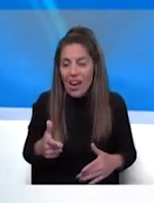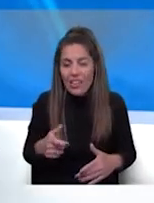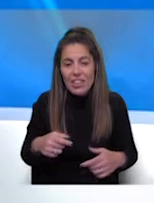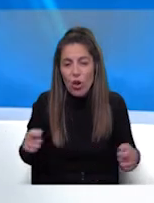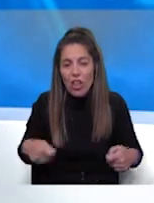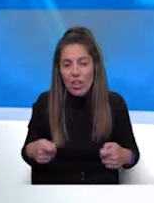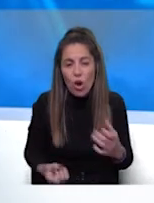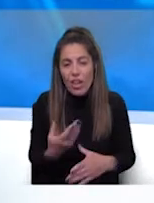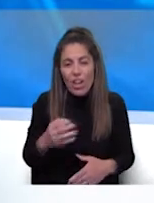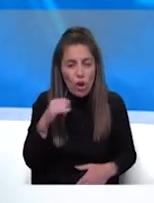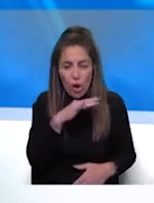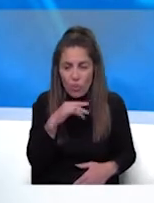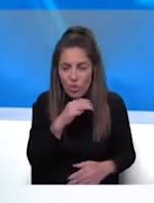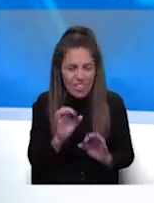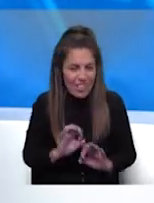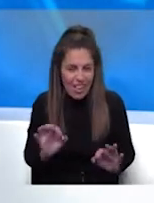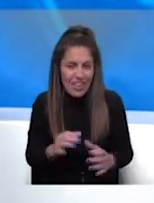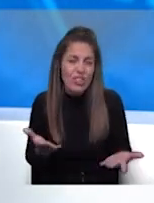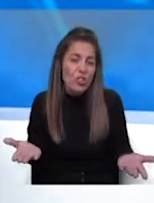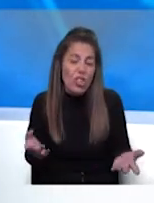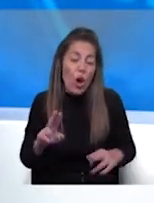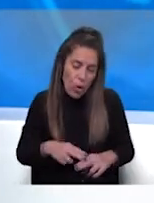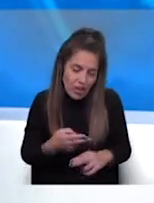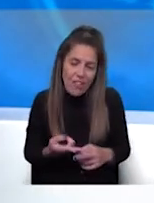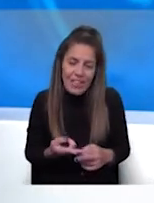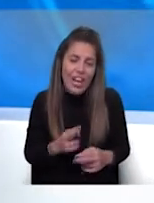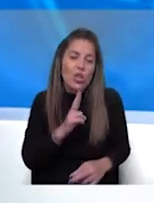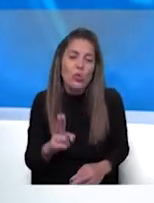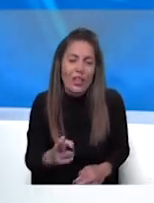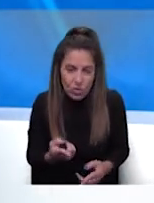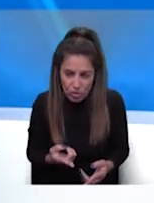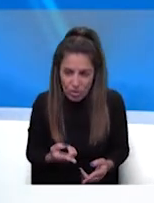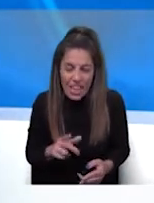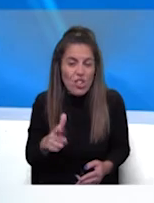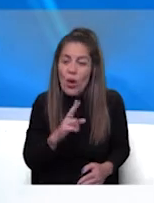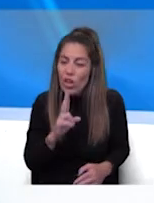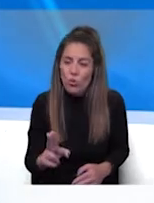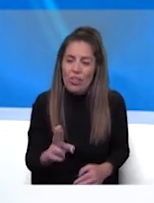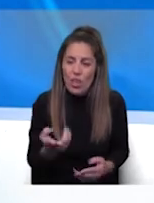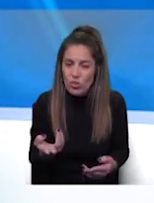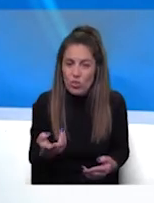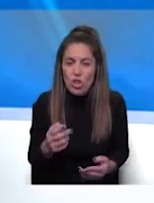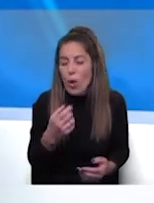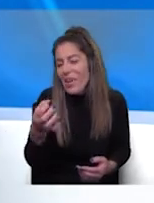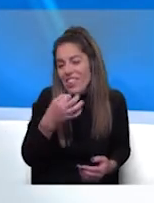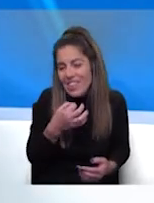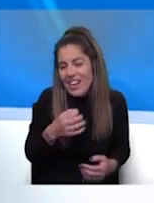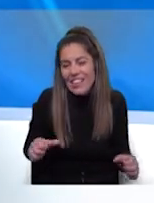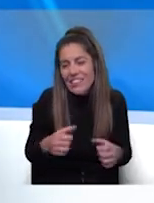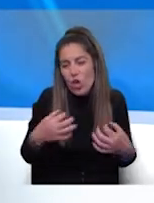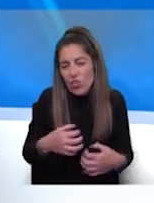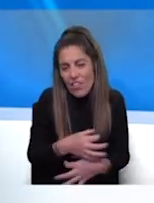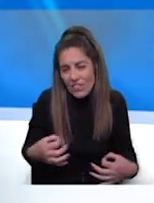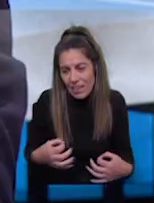lavado originado en la corrupción ni en cosas por el estilo. Entonces, de vuelta, resultados. Si no hay resultados, no me digas que estás haciendo las cosas